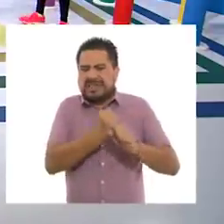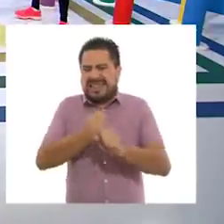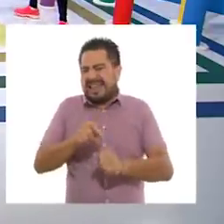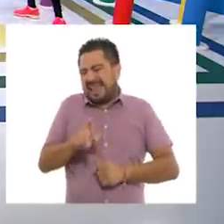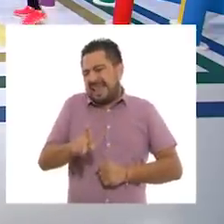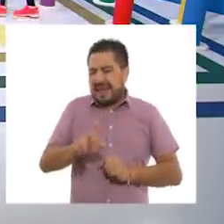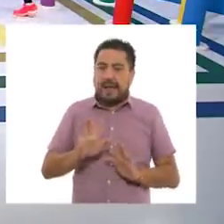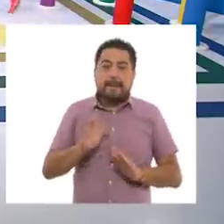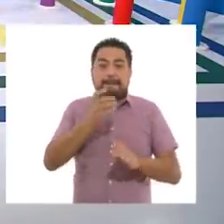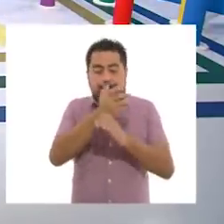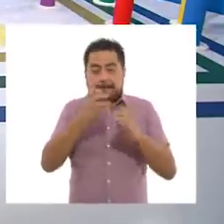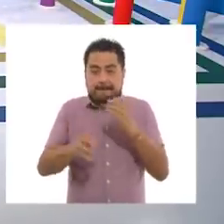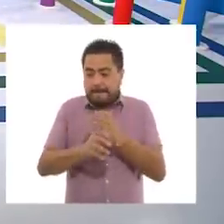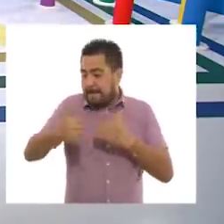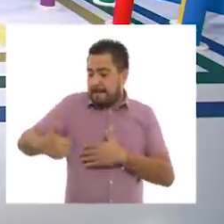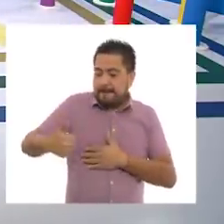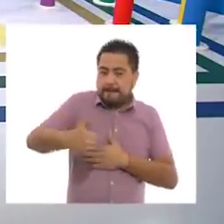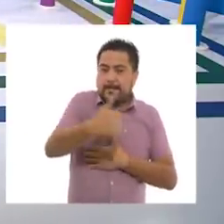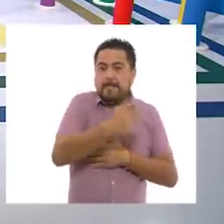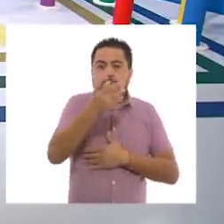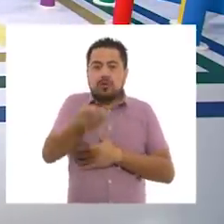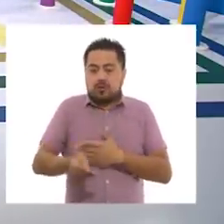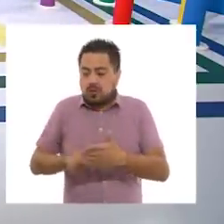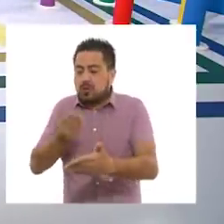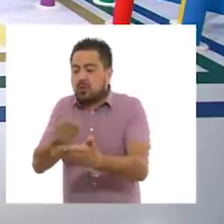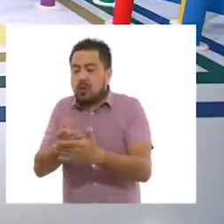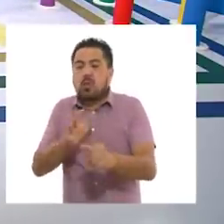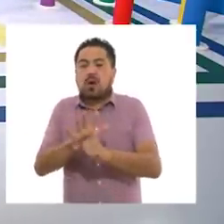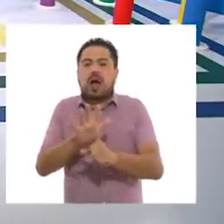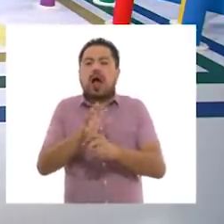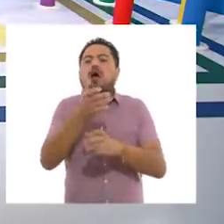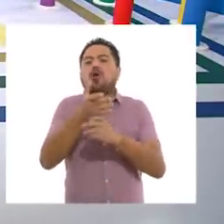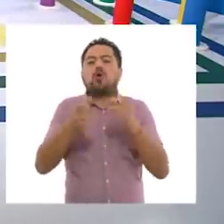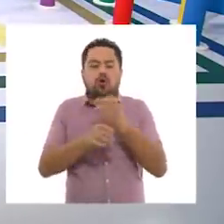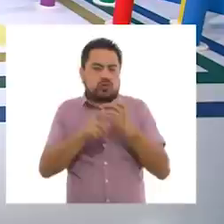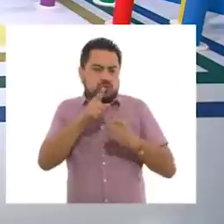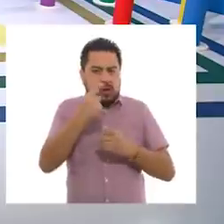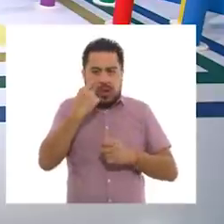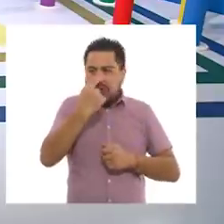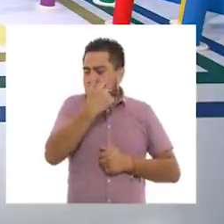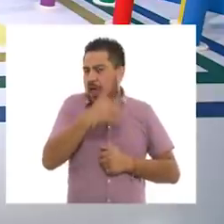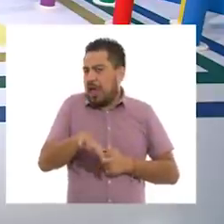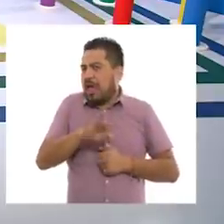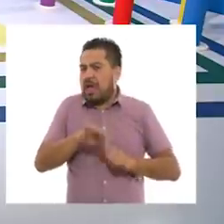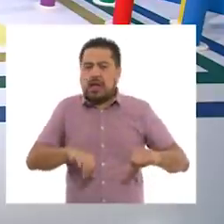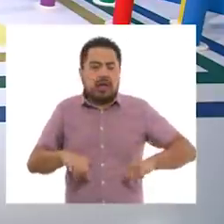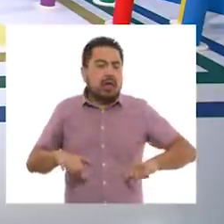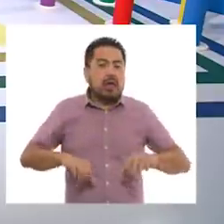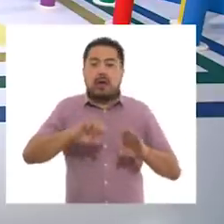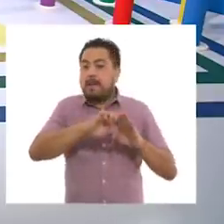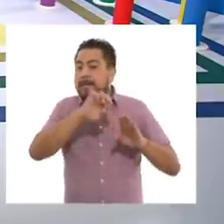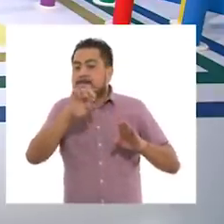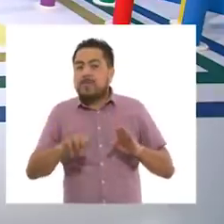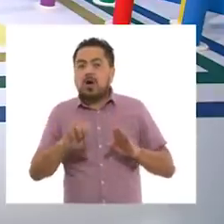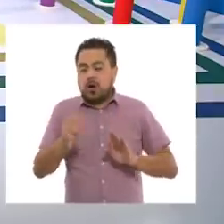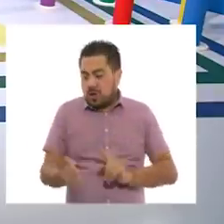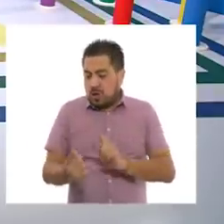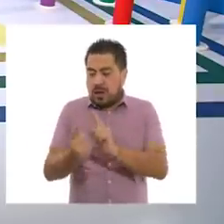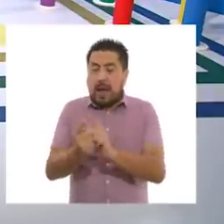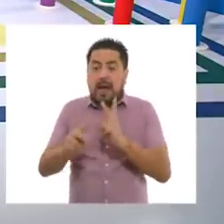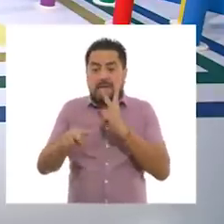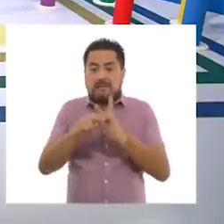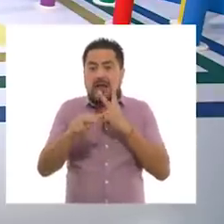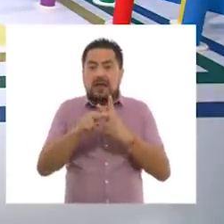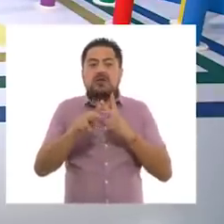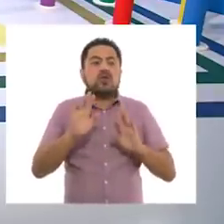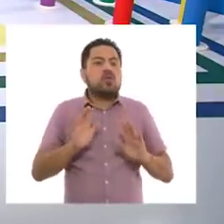a cada objeto le vas a dar una acción, ¿sí? Por ejemplo, si te topas con un vaso,